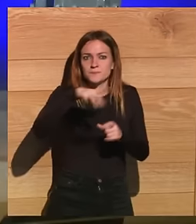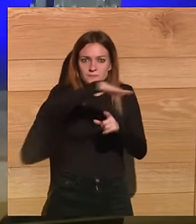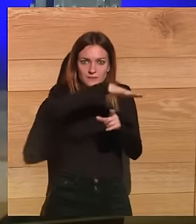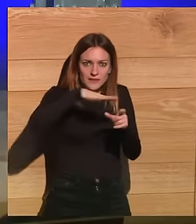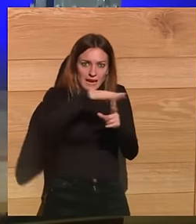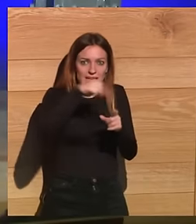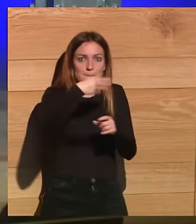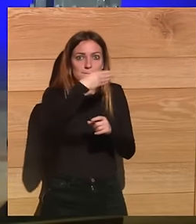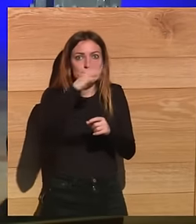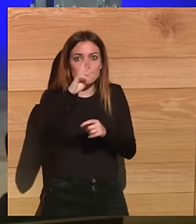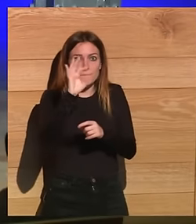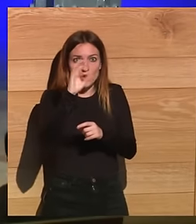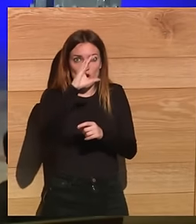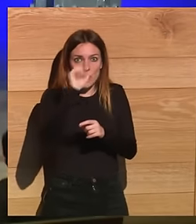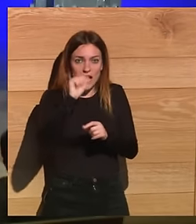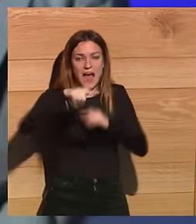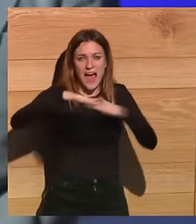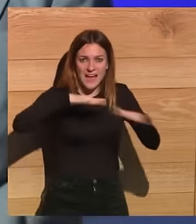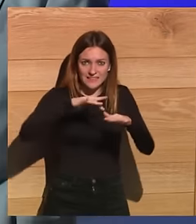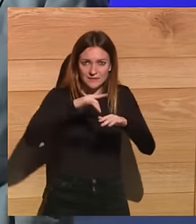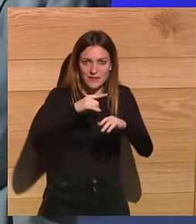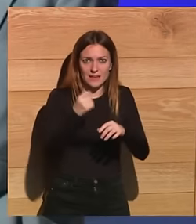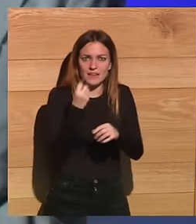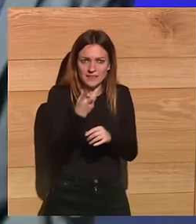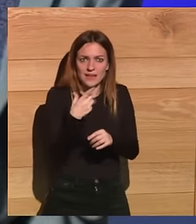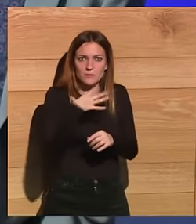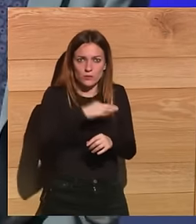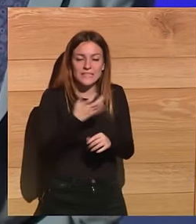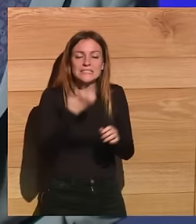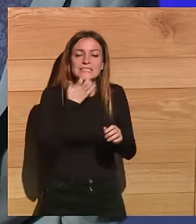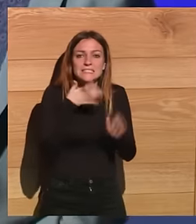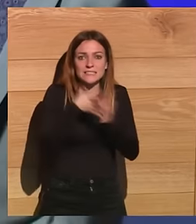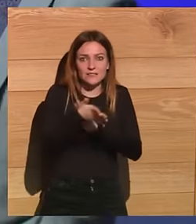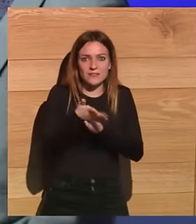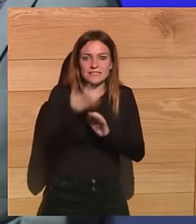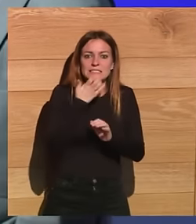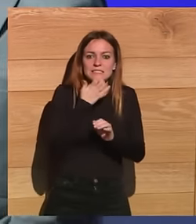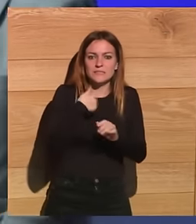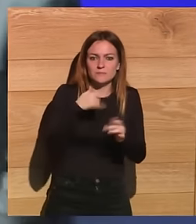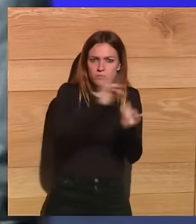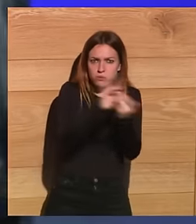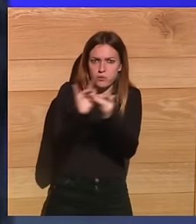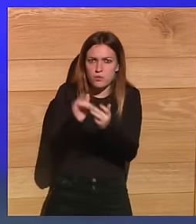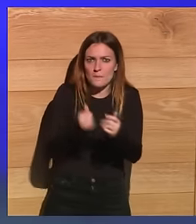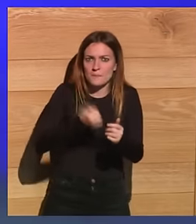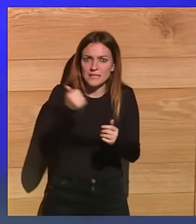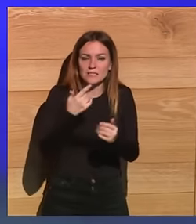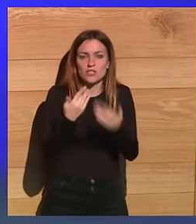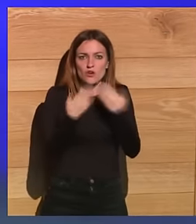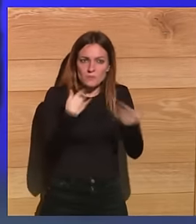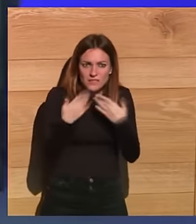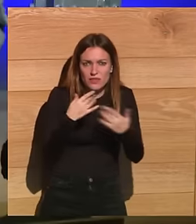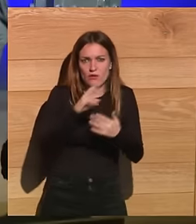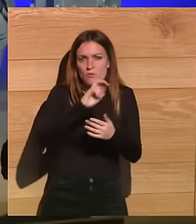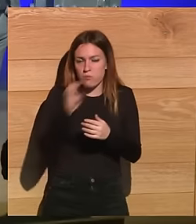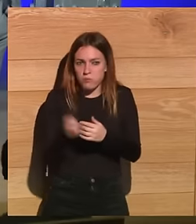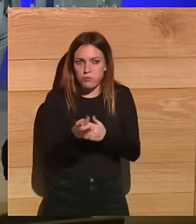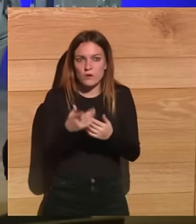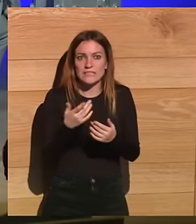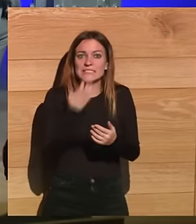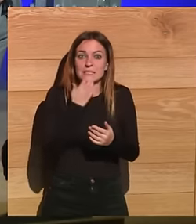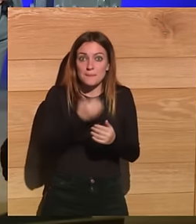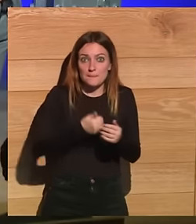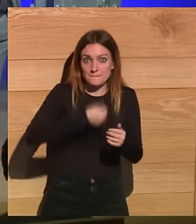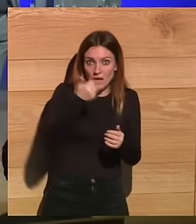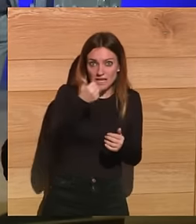Broca. Cuantas más interacciones reciban, tiene que ser interacciones, diálogos, conversaciones. Cuantas